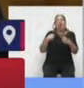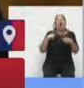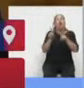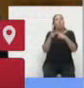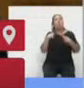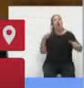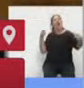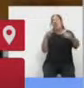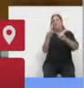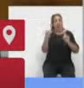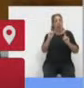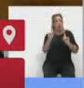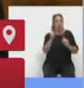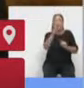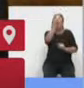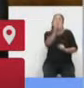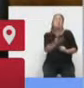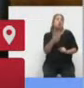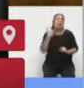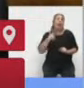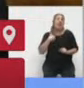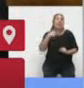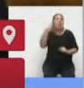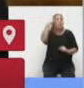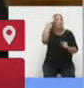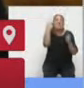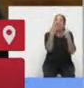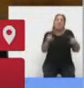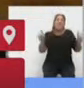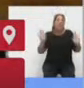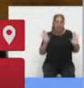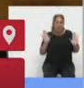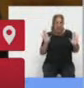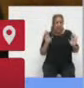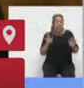la Argentina nuevamente nos vamos a quedar cortos?